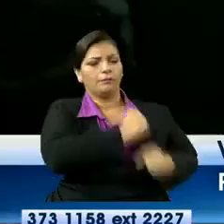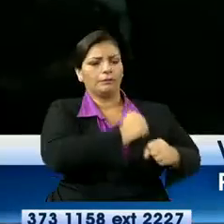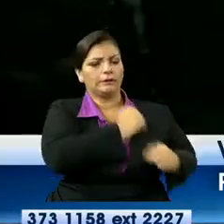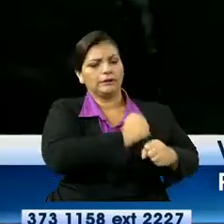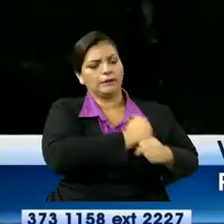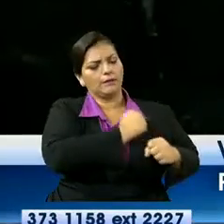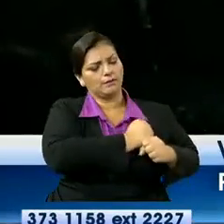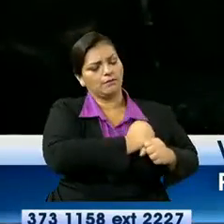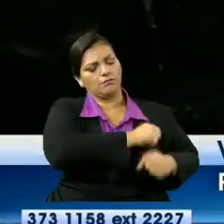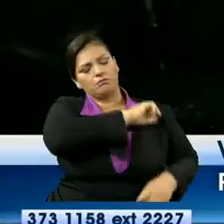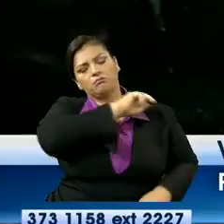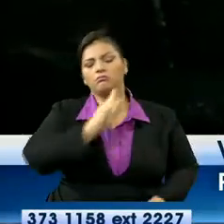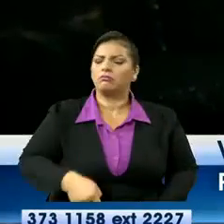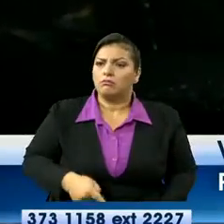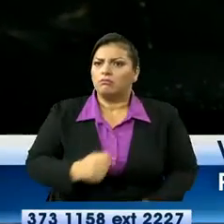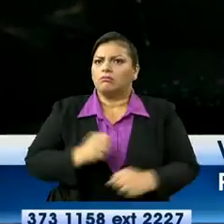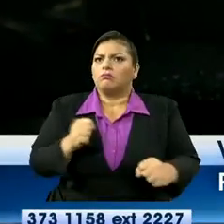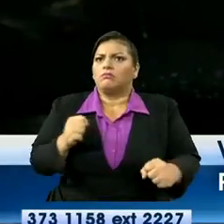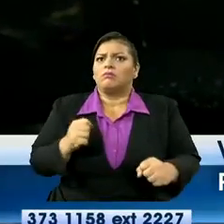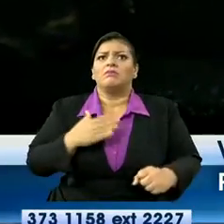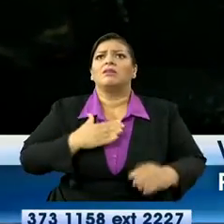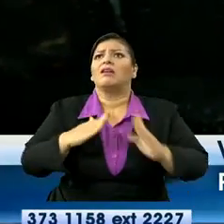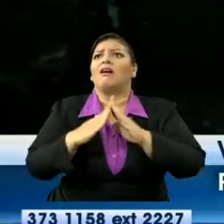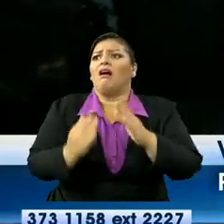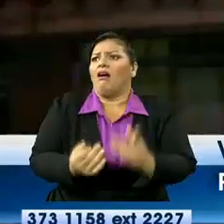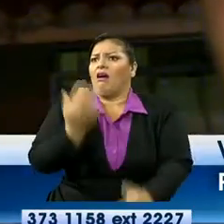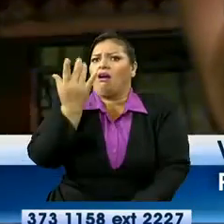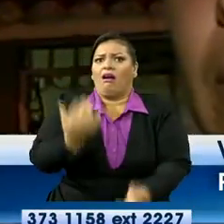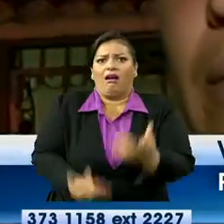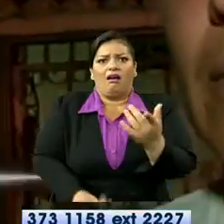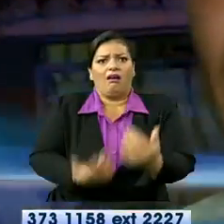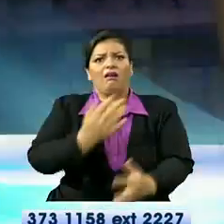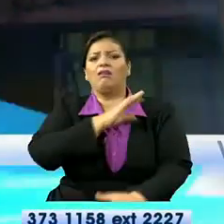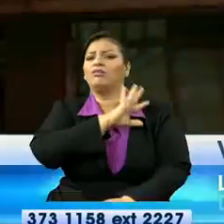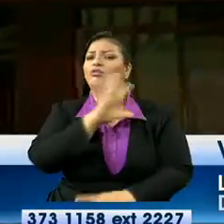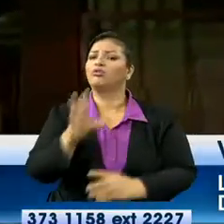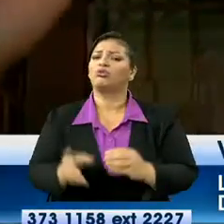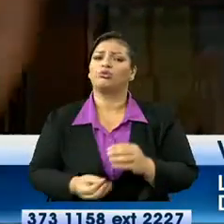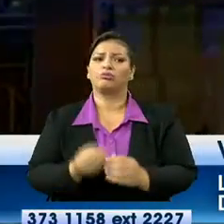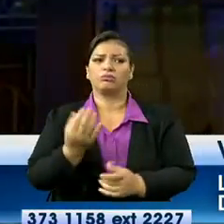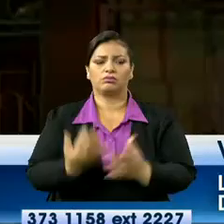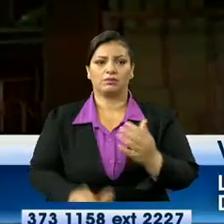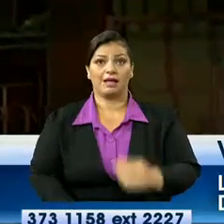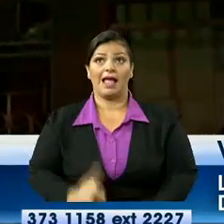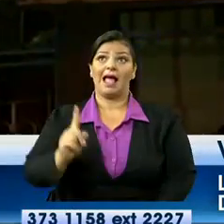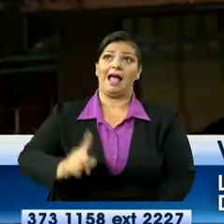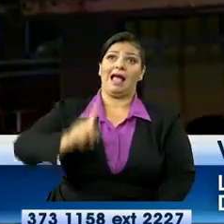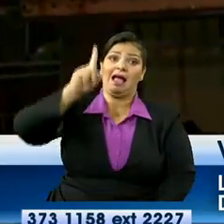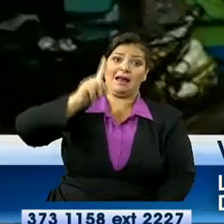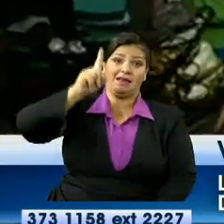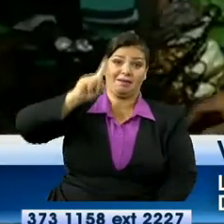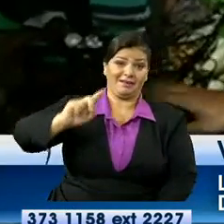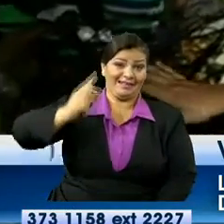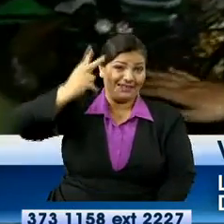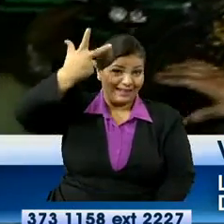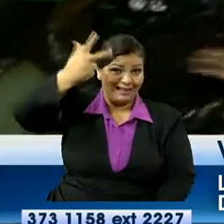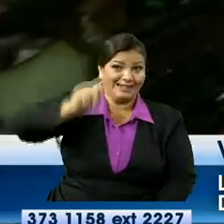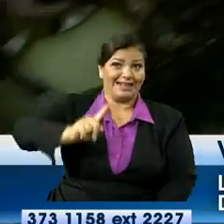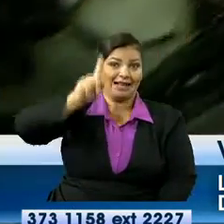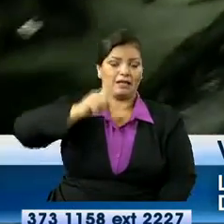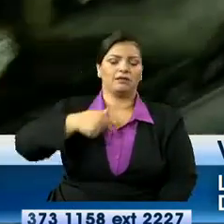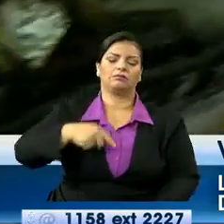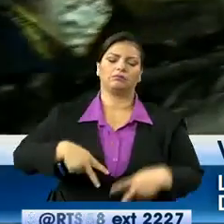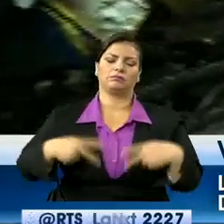me encontré con la sorpresa que ya se había quemado todo. Sí, ¿qué parte? Yo vivía en la parte de arriba, en el tercer piso. Gracias